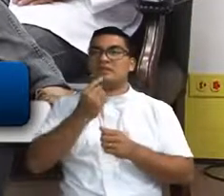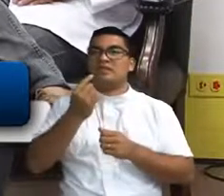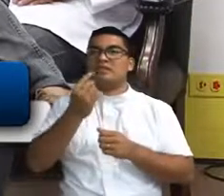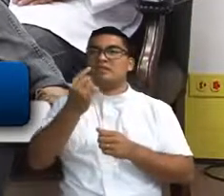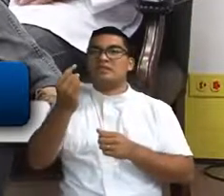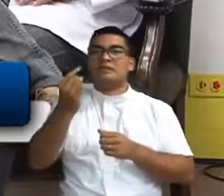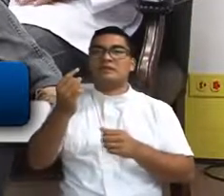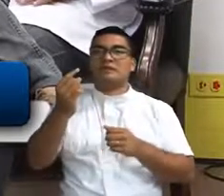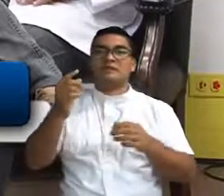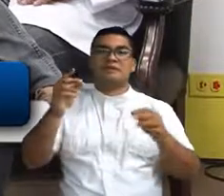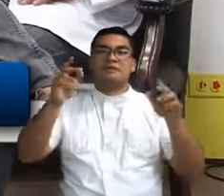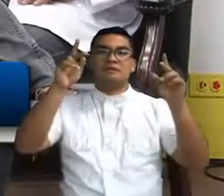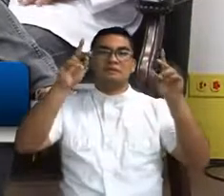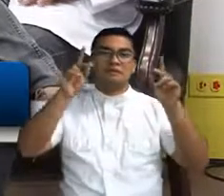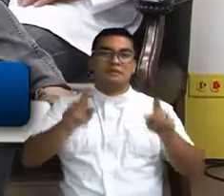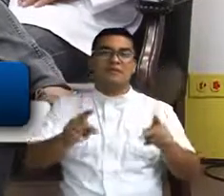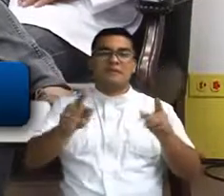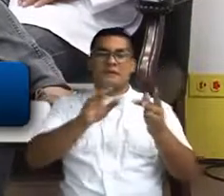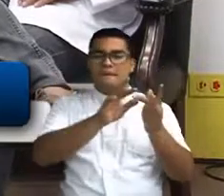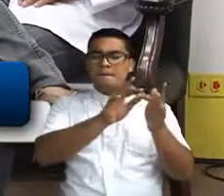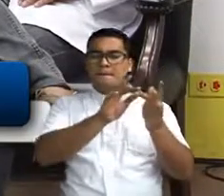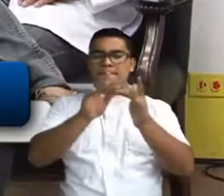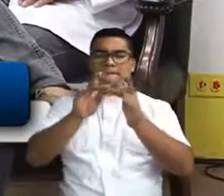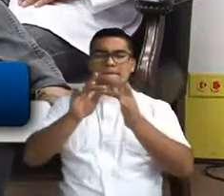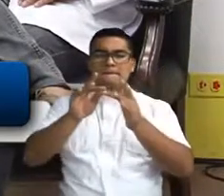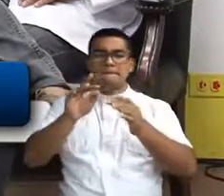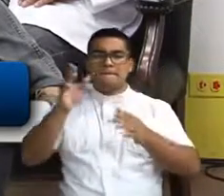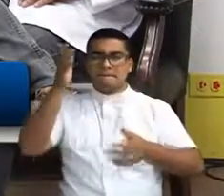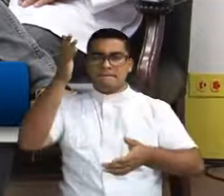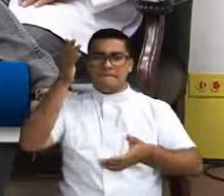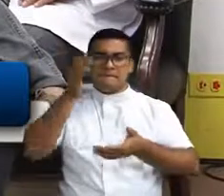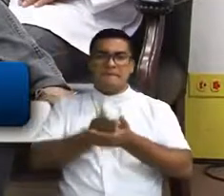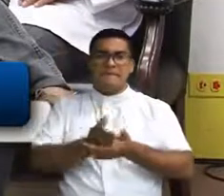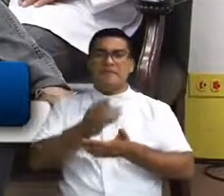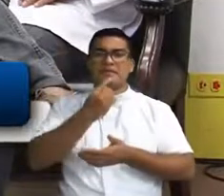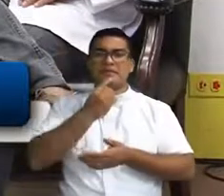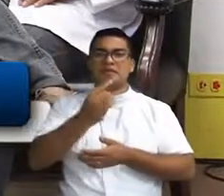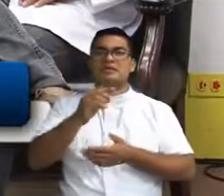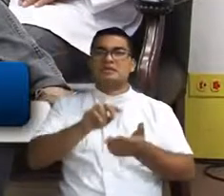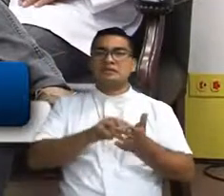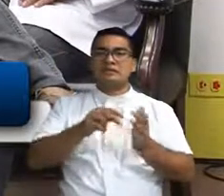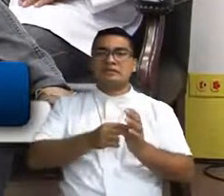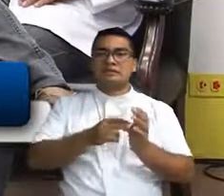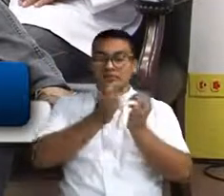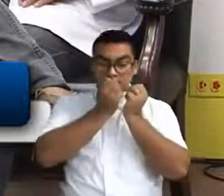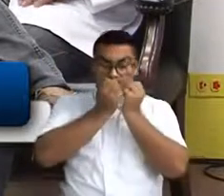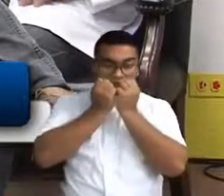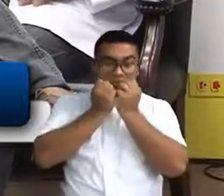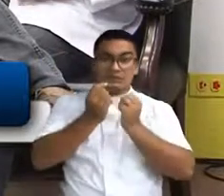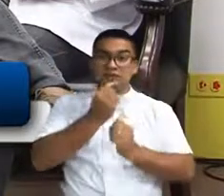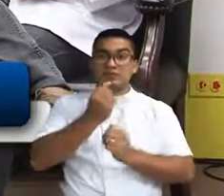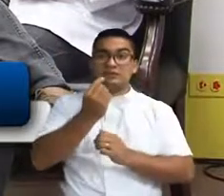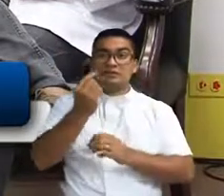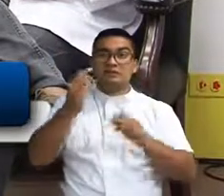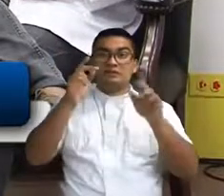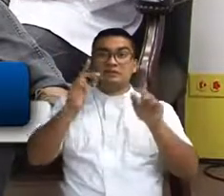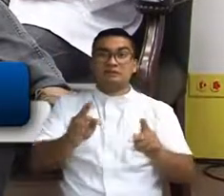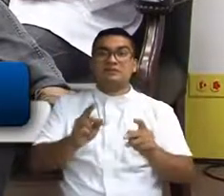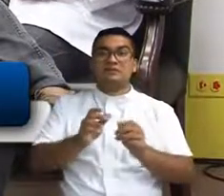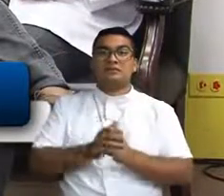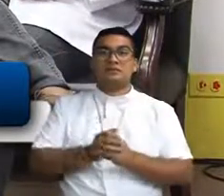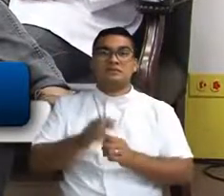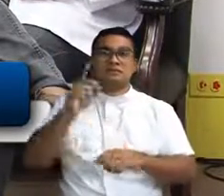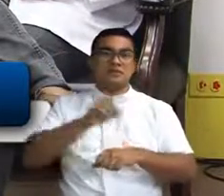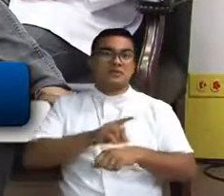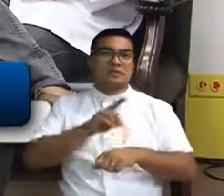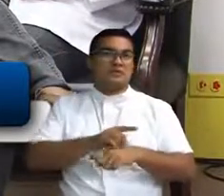entonces es el especialista determinado para distinguir que esta persona tiene ansiedad? ¿Médico general, médico,